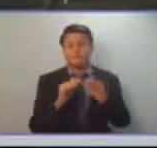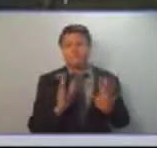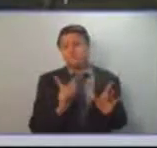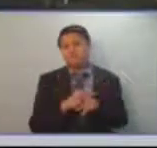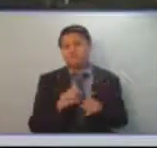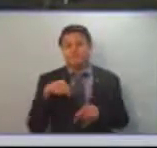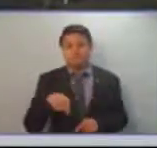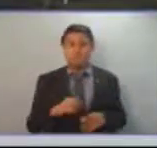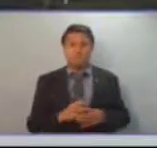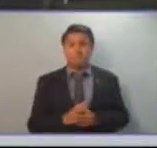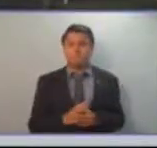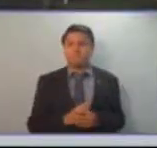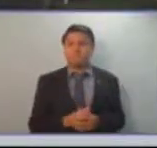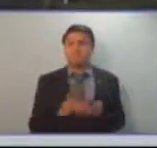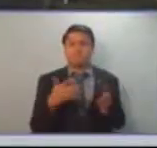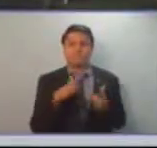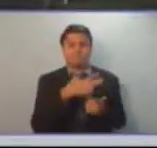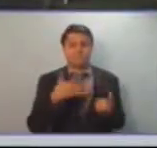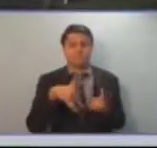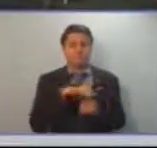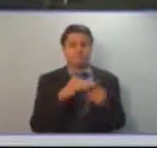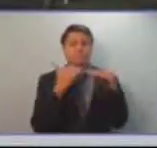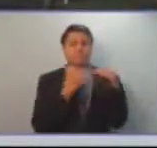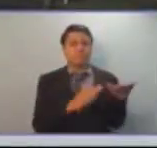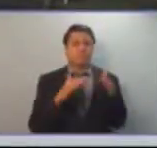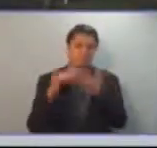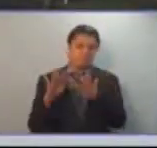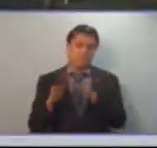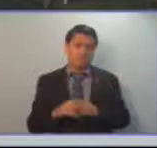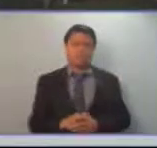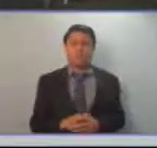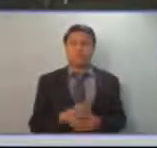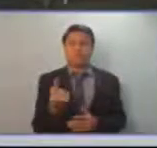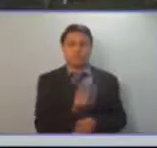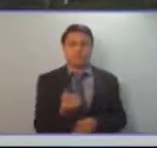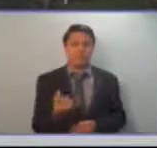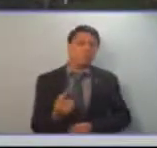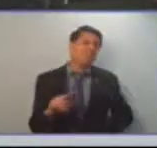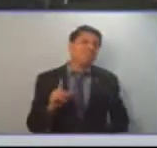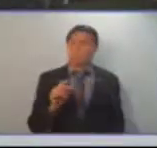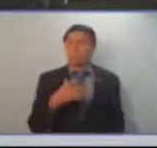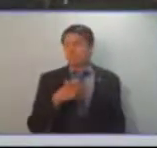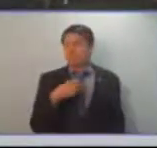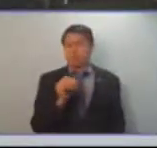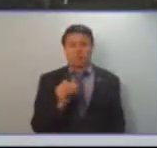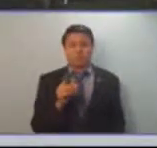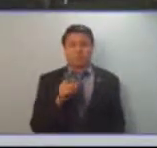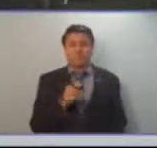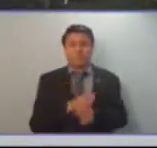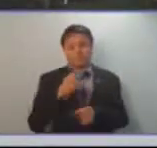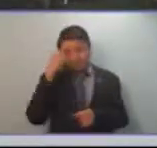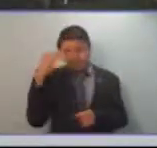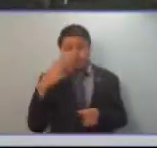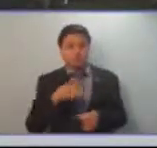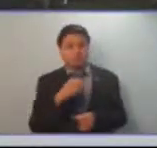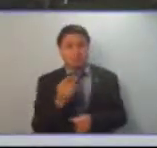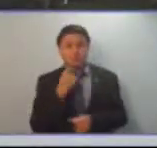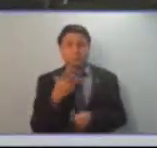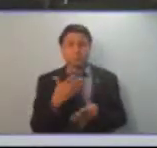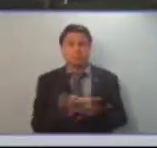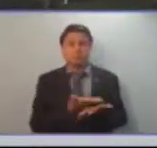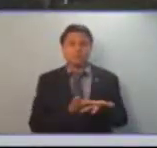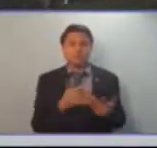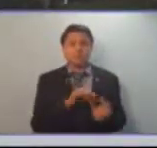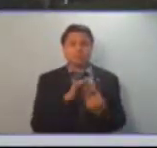hoy las condiciones son distintas y los ciudadanos que no les guste un partido y no les gusten los que